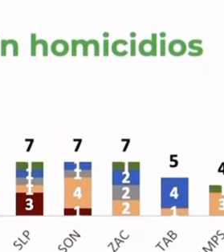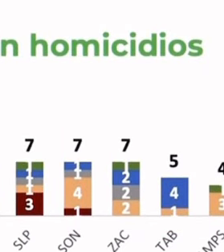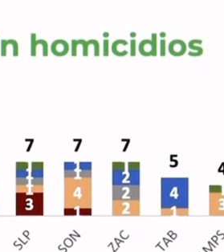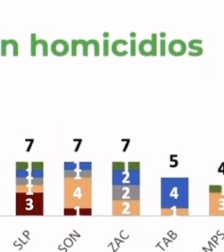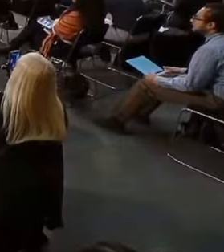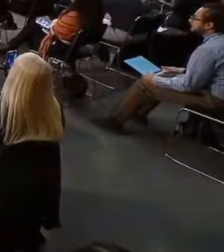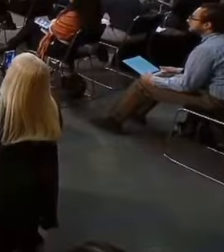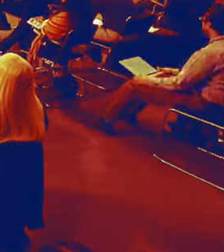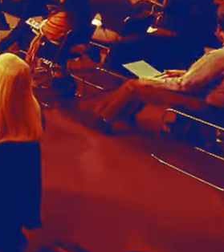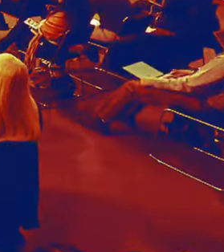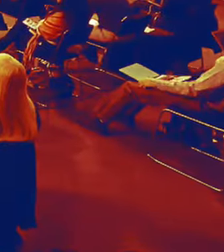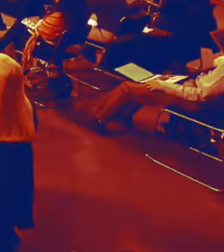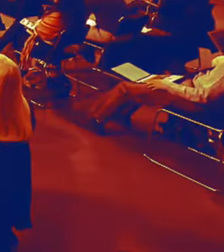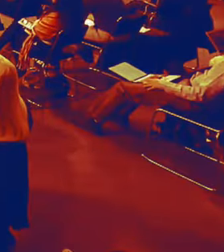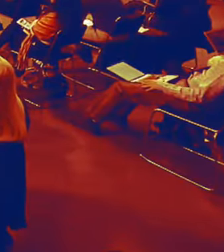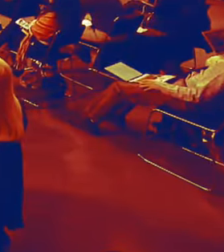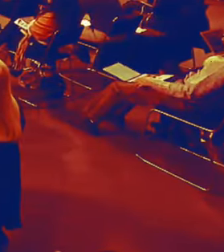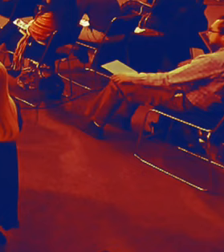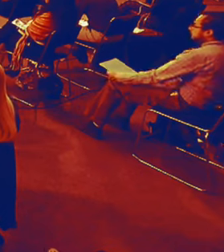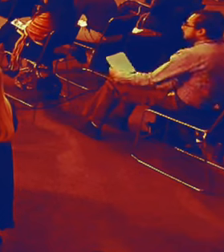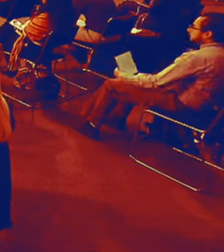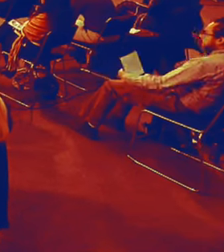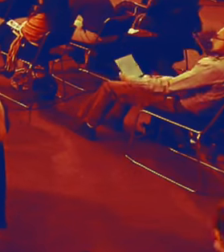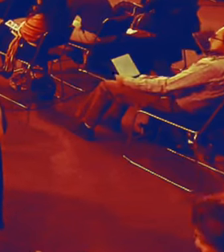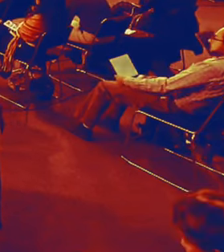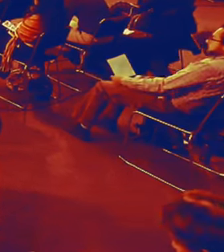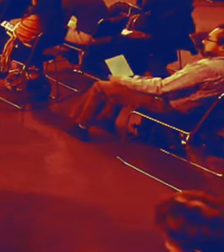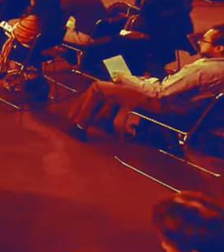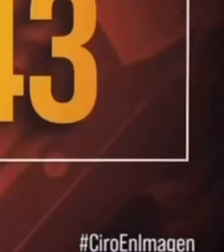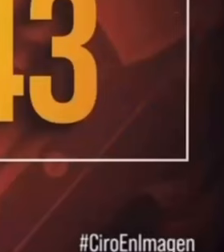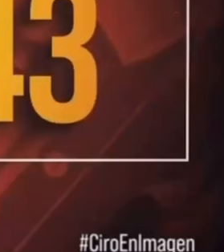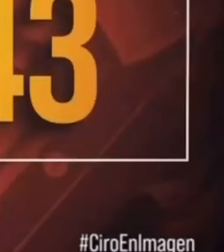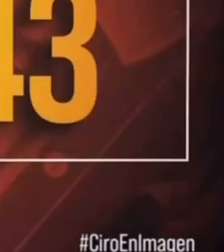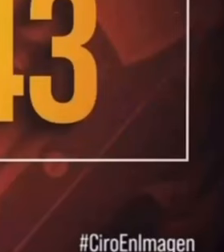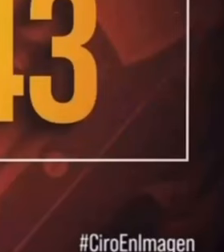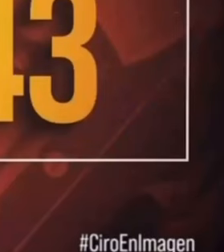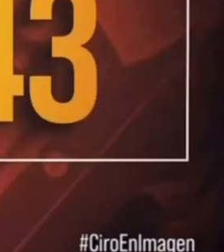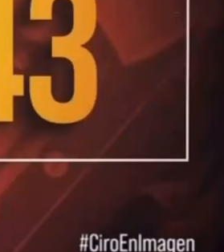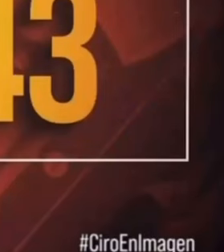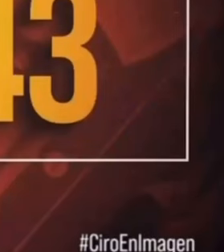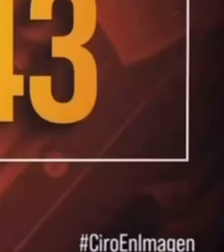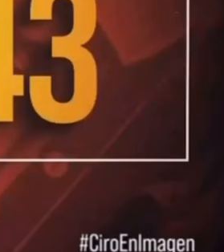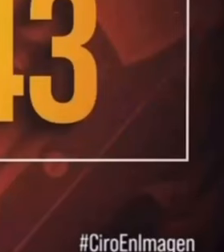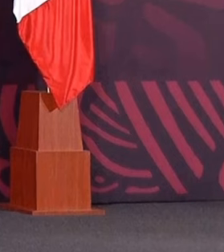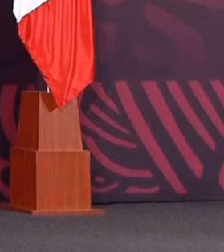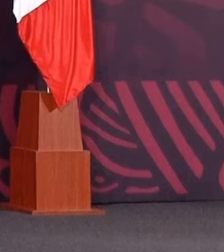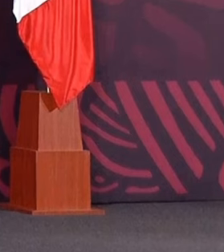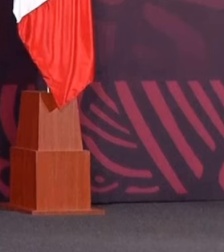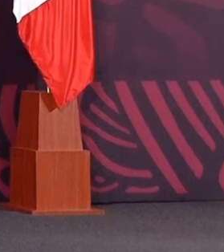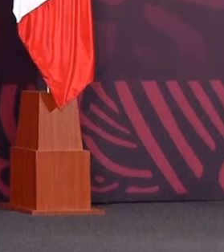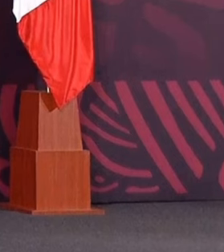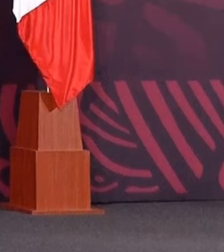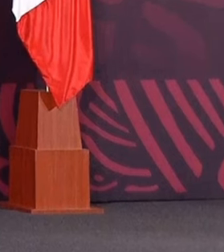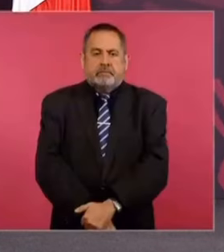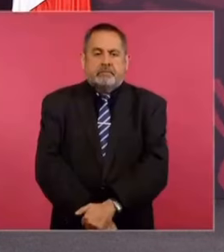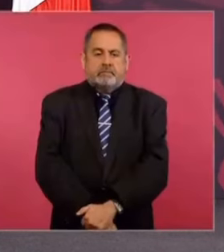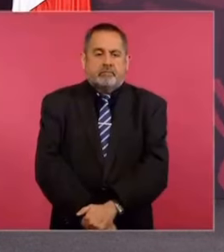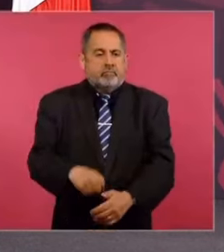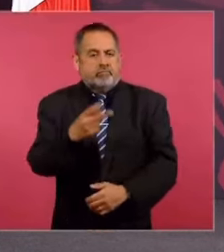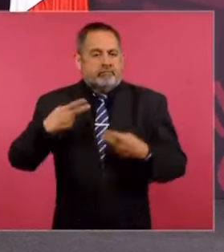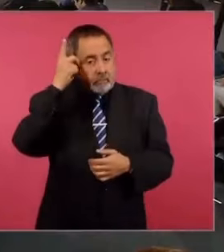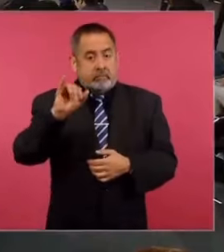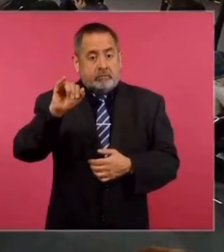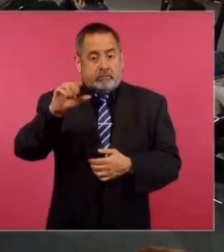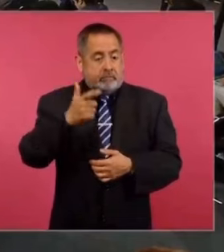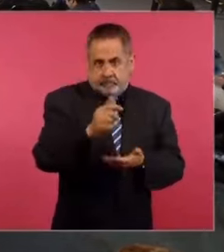Ahí está. No está hablando de esta semana. Él está hablando de otra semana. Pero miren, aquí está todo. Los que le pagan a Ciro, los dueños de